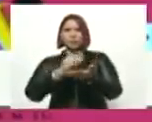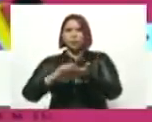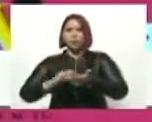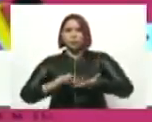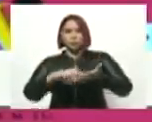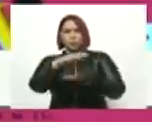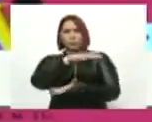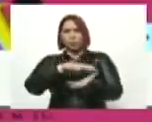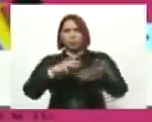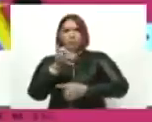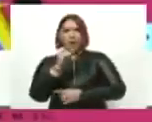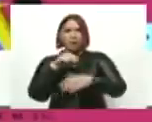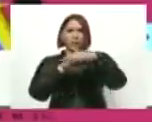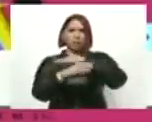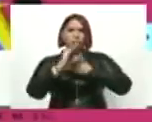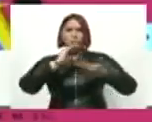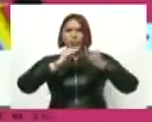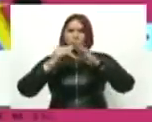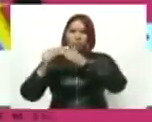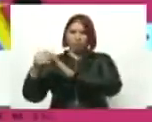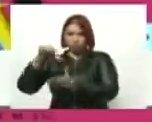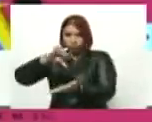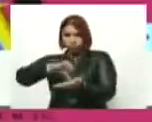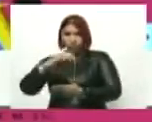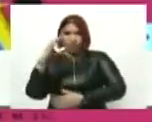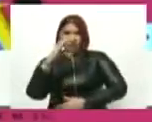hay en una comunidad desde Caracas?